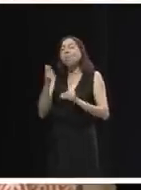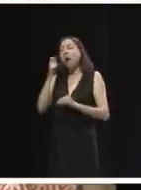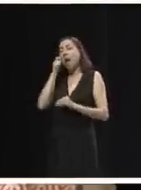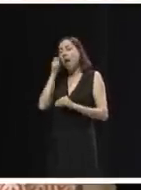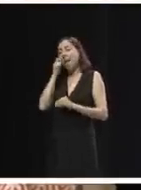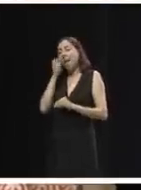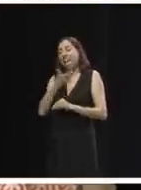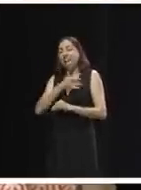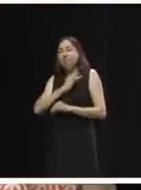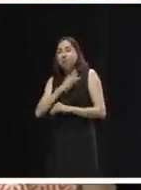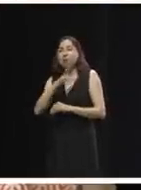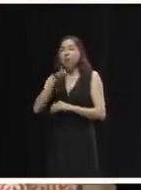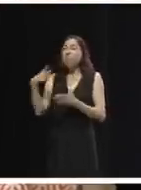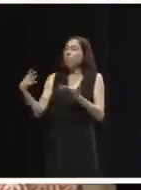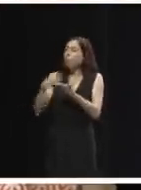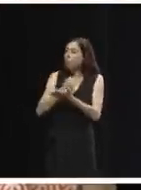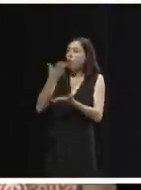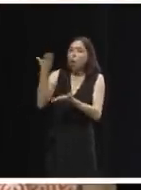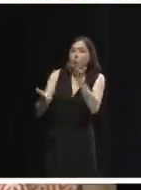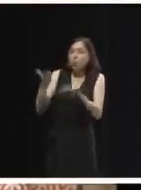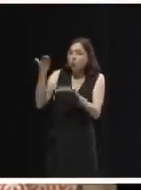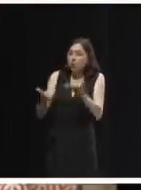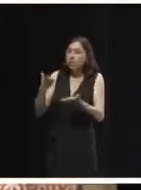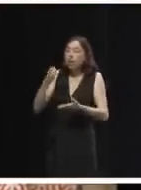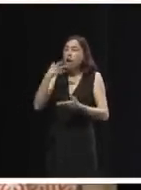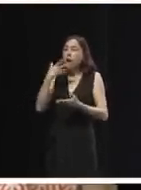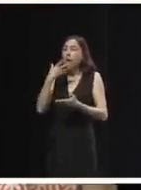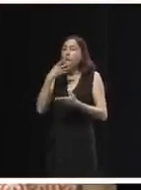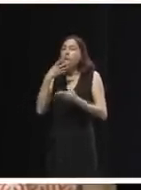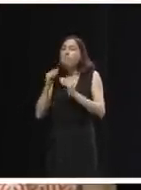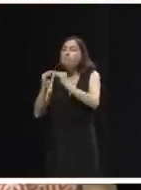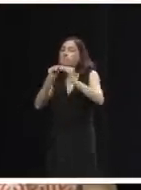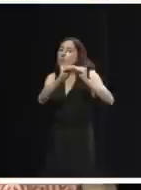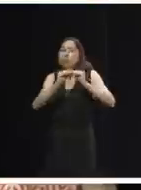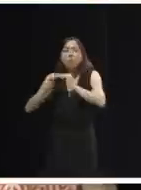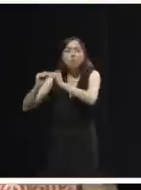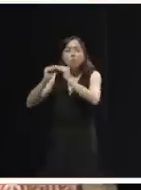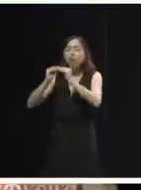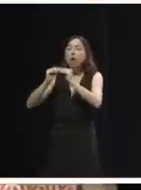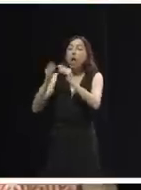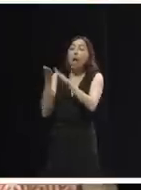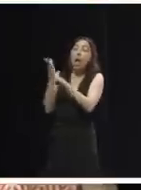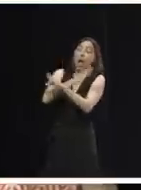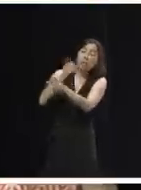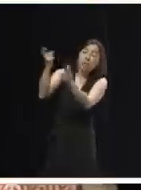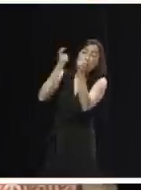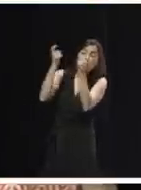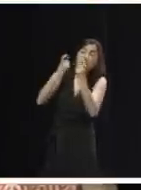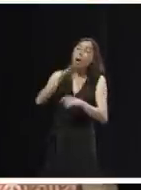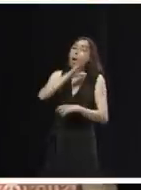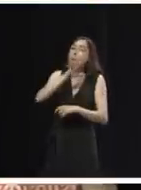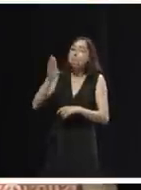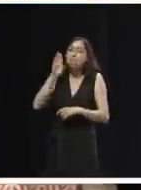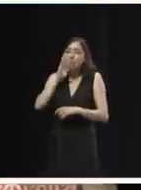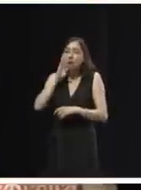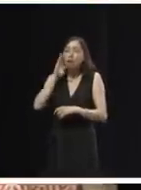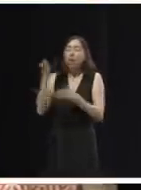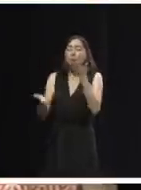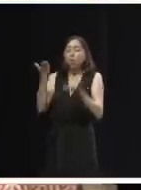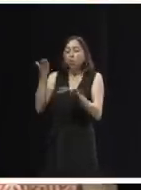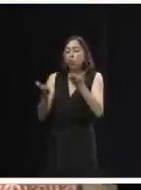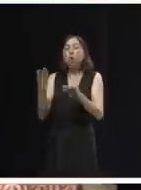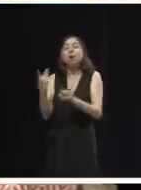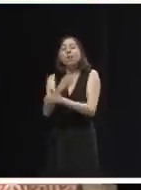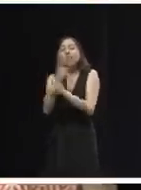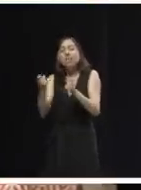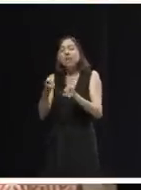yo creo, por justicia, por el bien común, por todo lo que nos enseñaron nuestras madres de lo que es justo, de lo que es necesario y